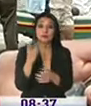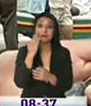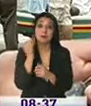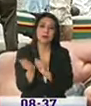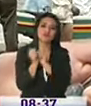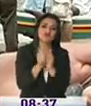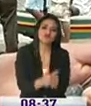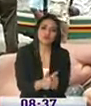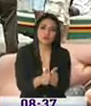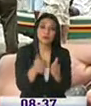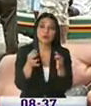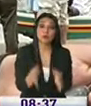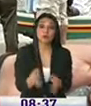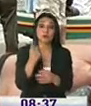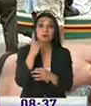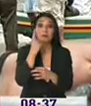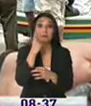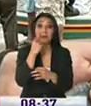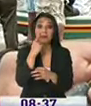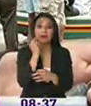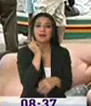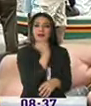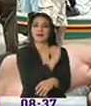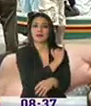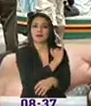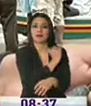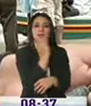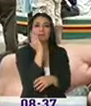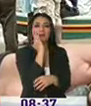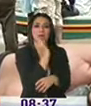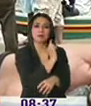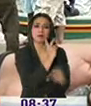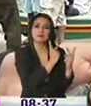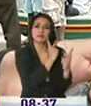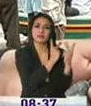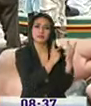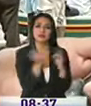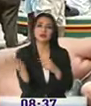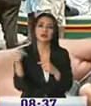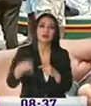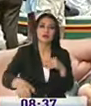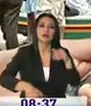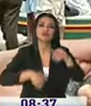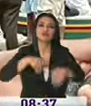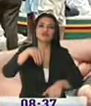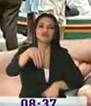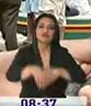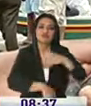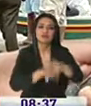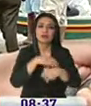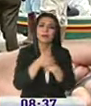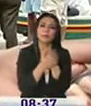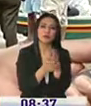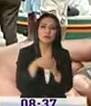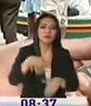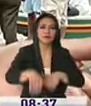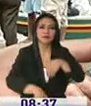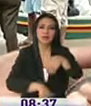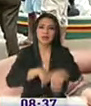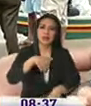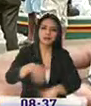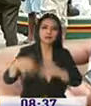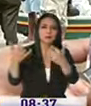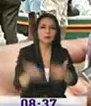las trajo. Mientras el papá se quedó arriba donde la mamá un ratito, ellas vinieron para acá y ya pues se pusieron